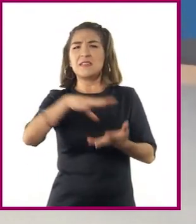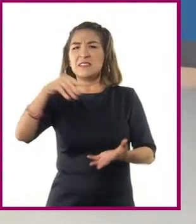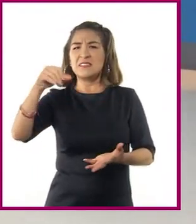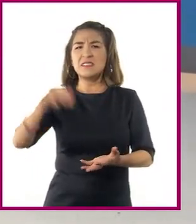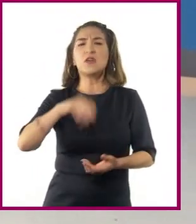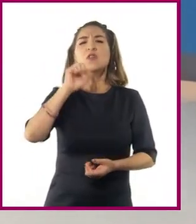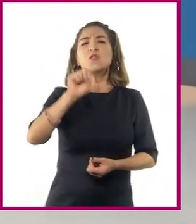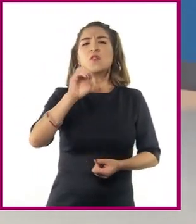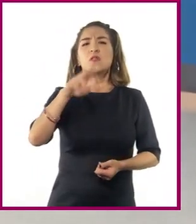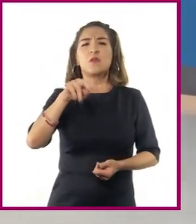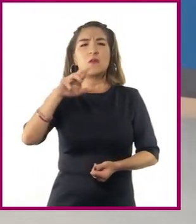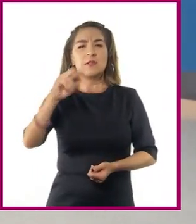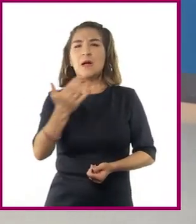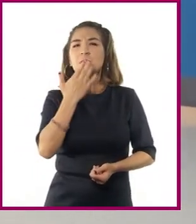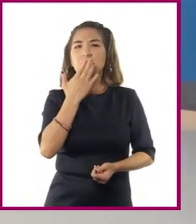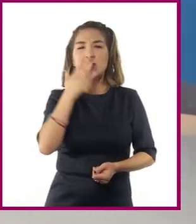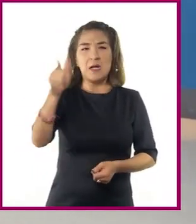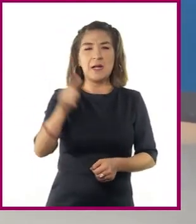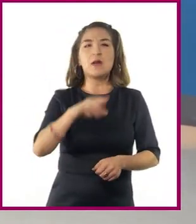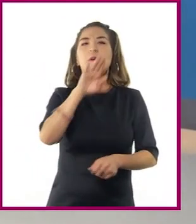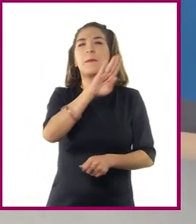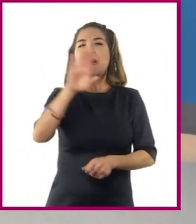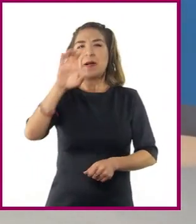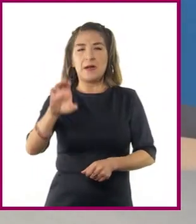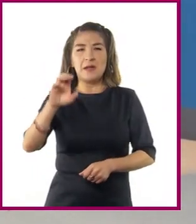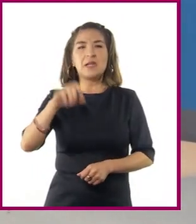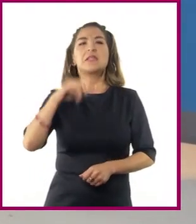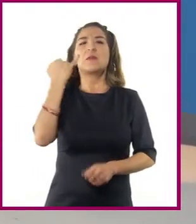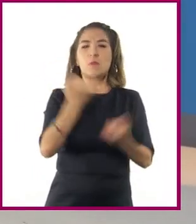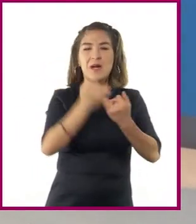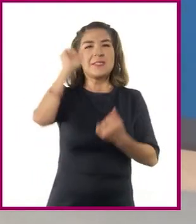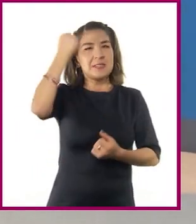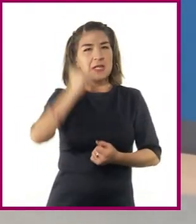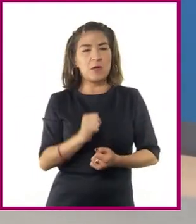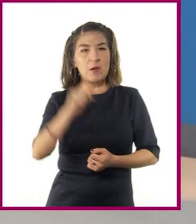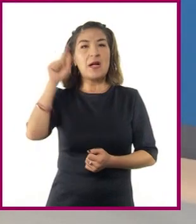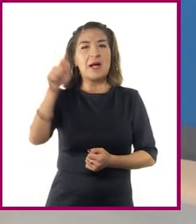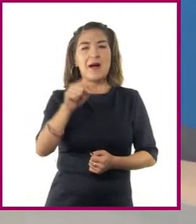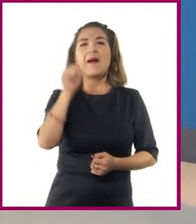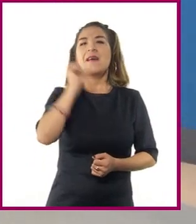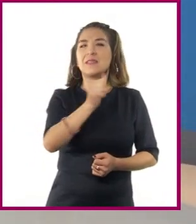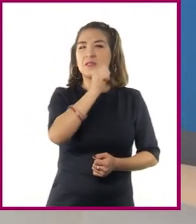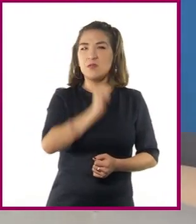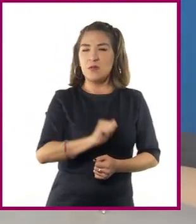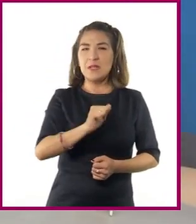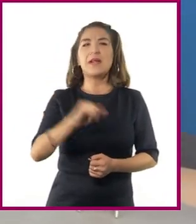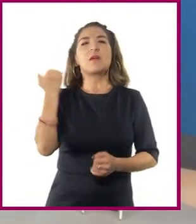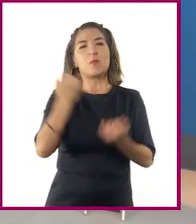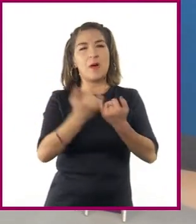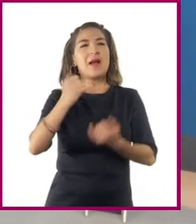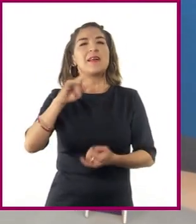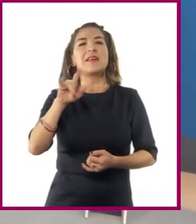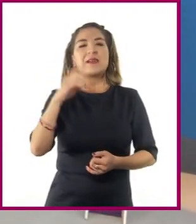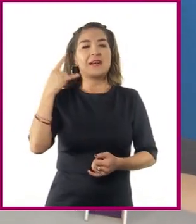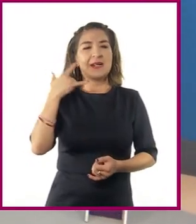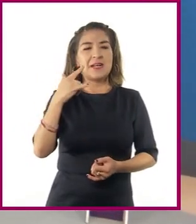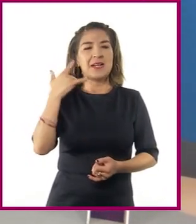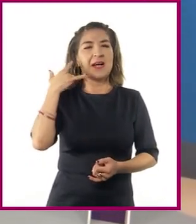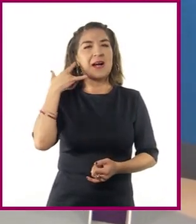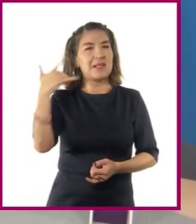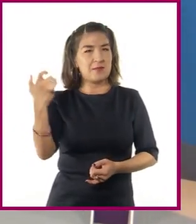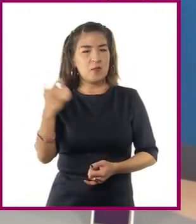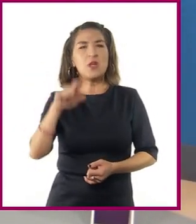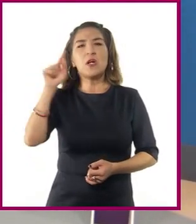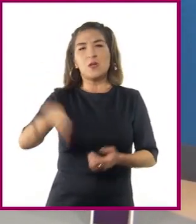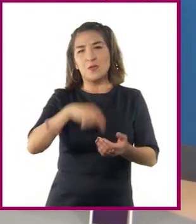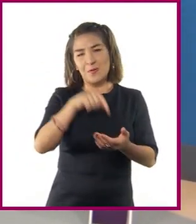su extensión con Baja California y Sinaloa, así como con Arizona y California. Un afectuoso saludo a nuestras alumnas